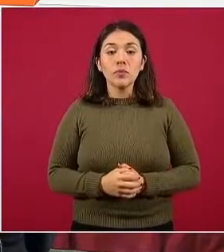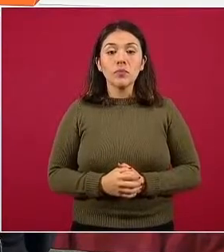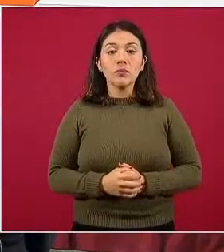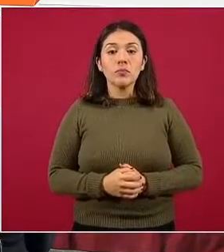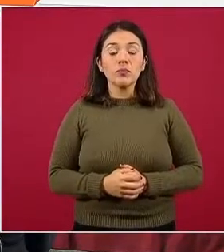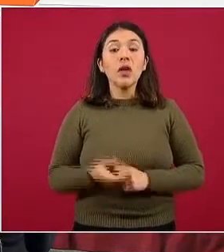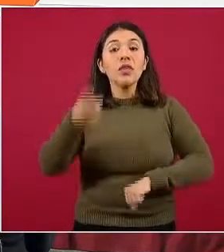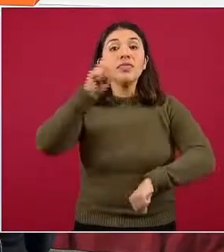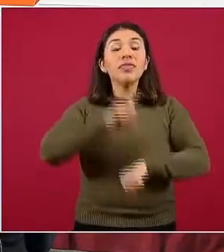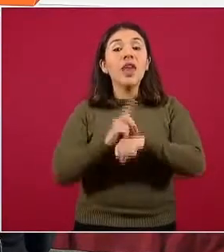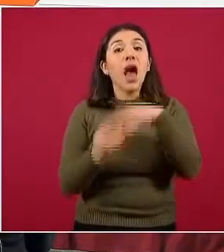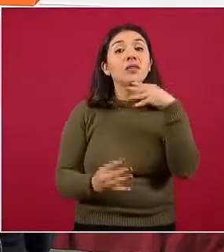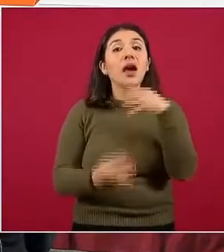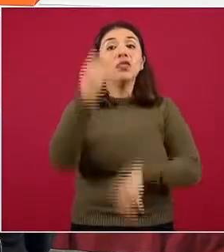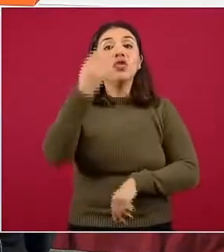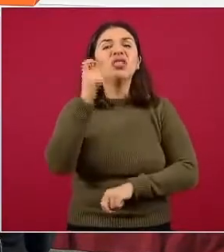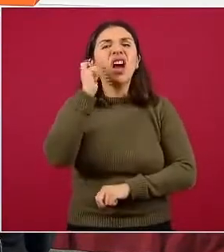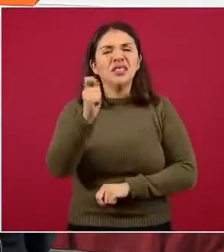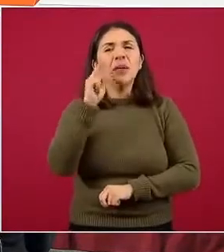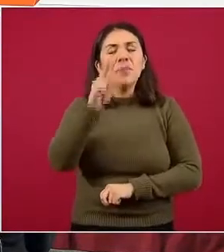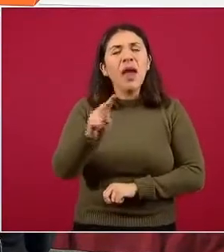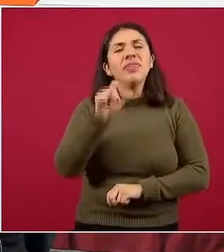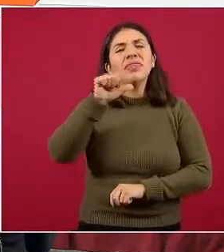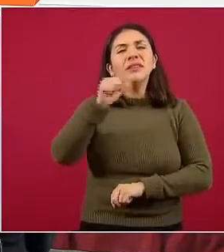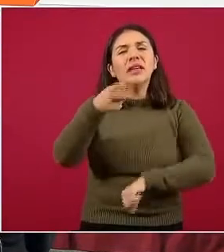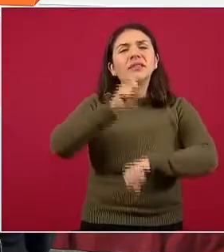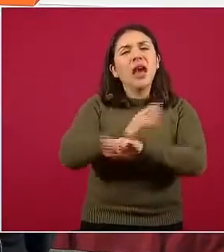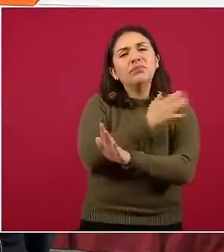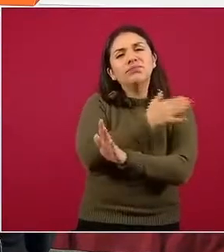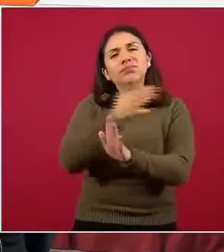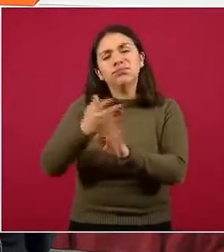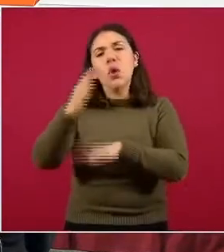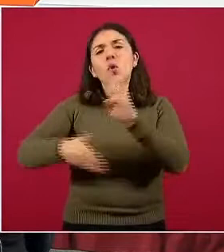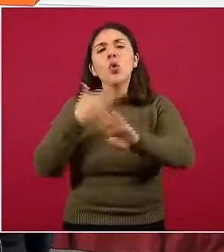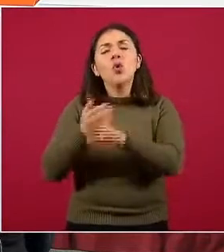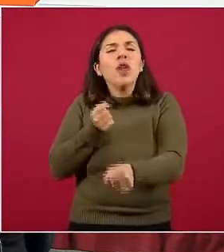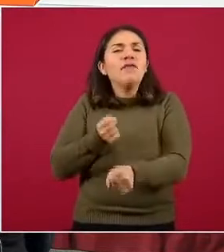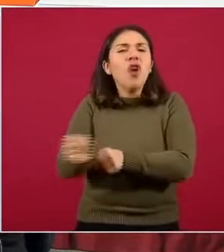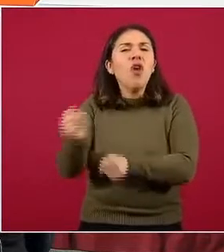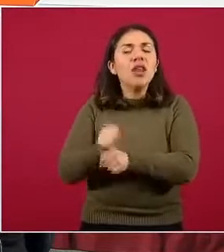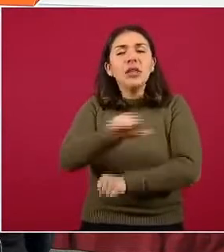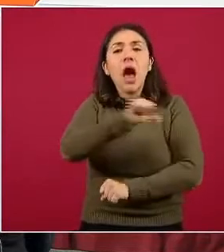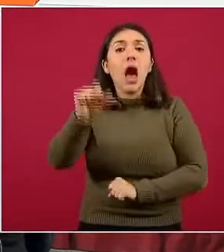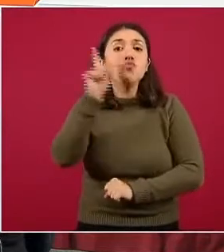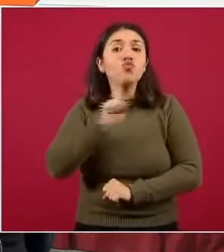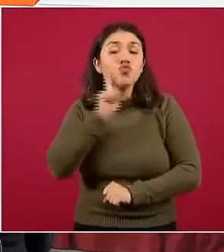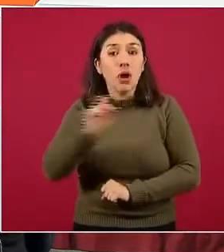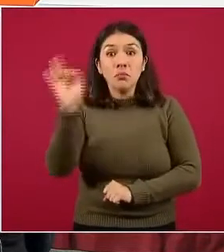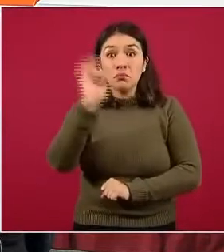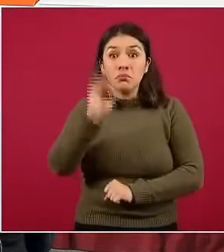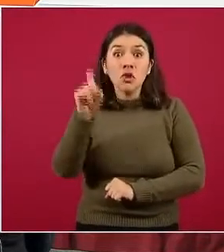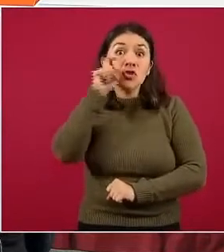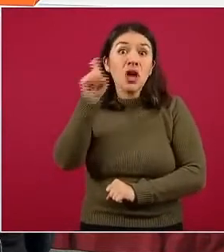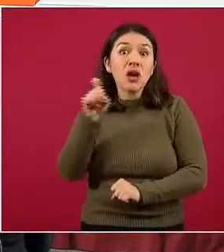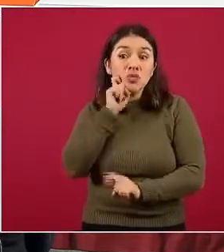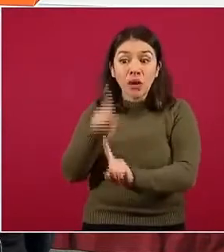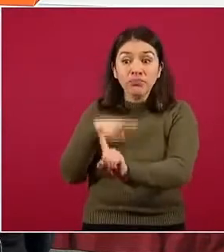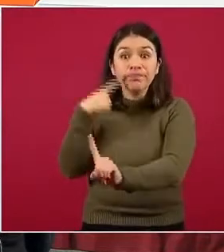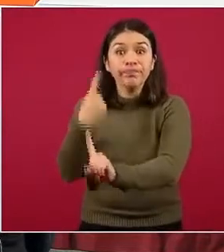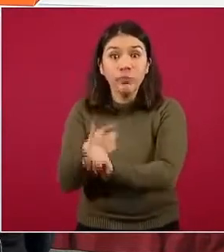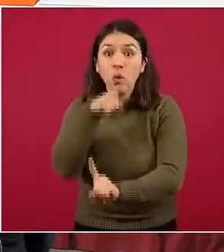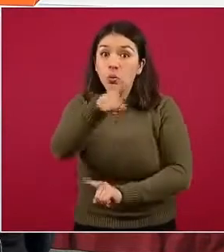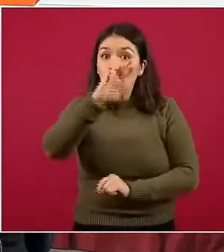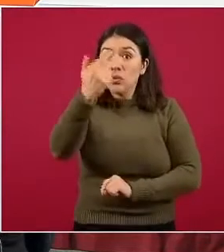Día número 14 de esta jornada de 16 días contra la violencia hacia las mujeres. Ante una violación sexual, recuérdalo